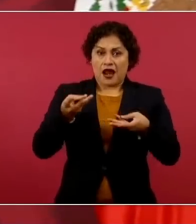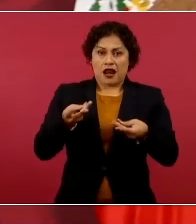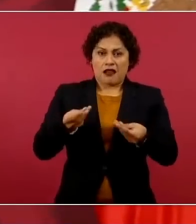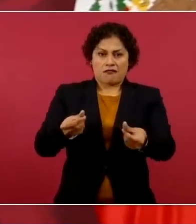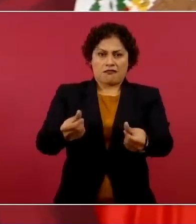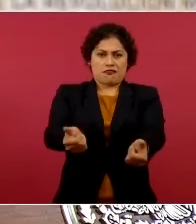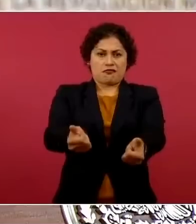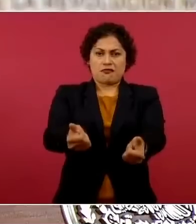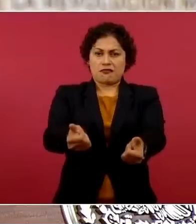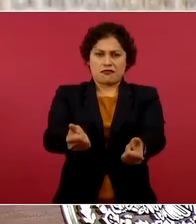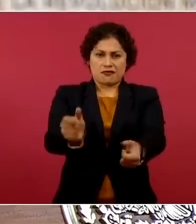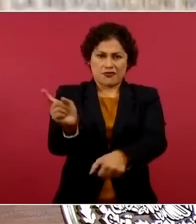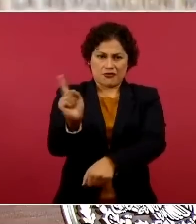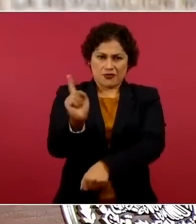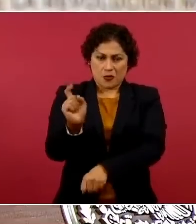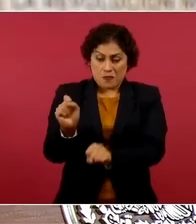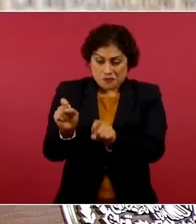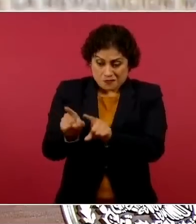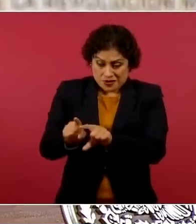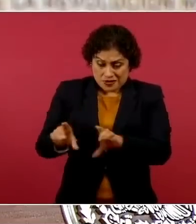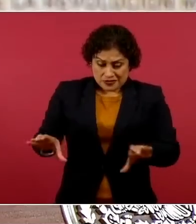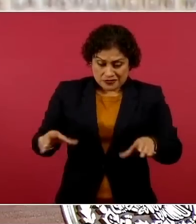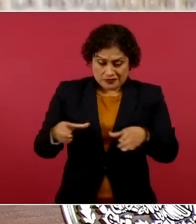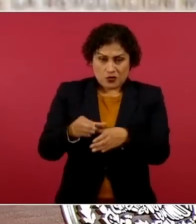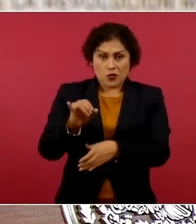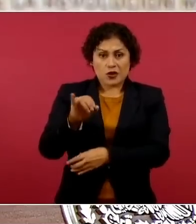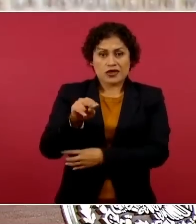los funcionarios del INE,